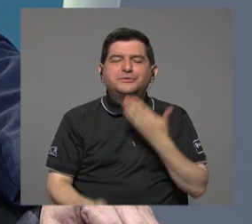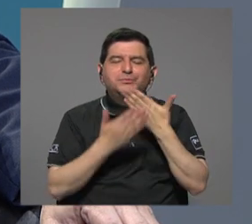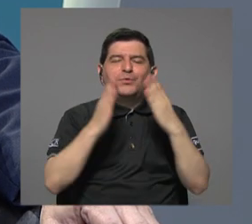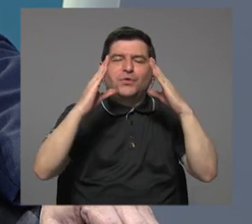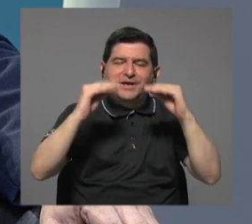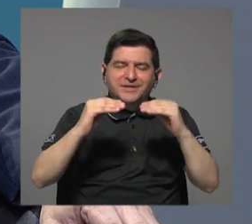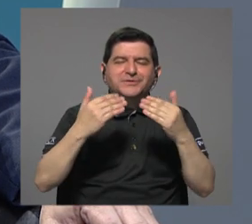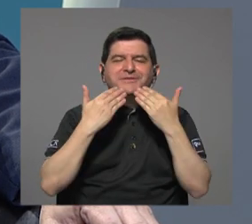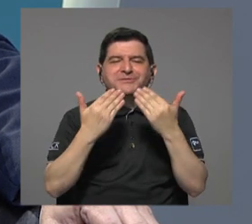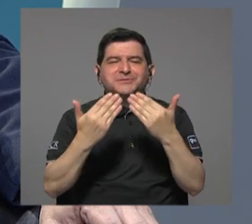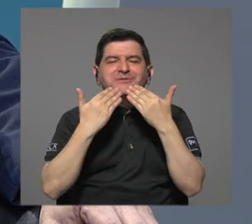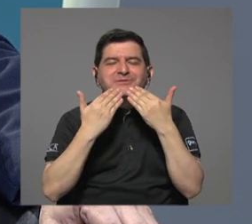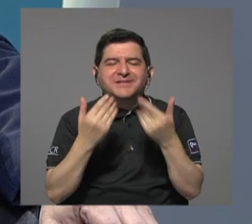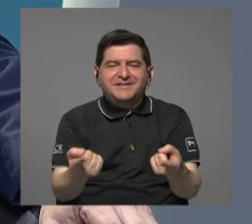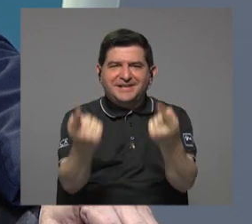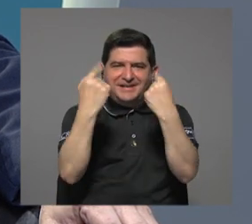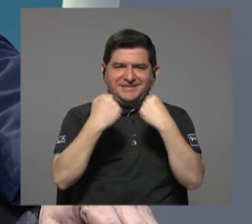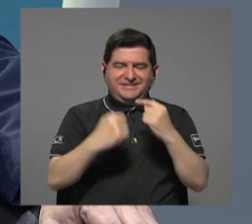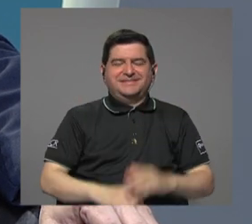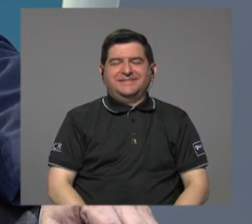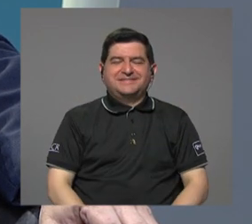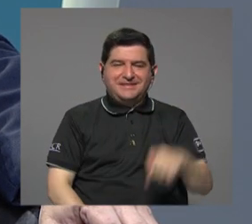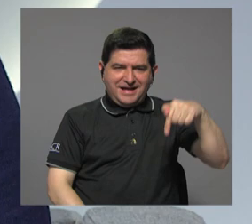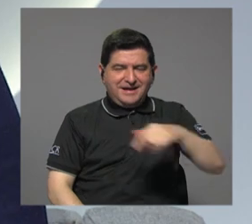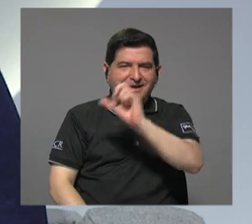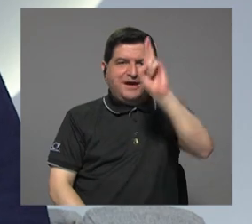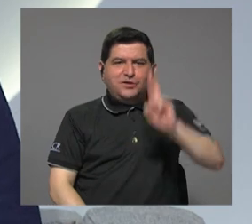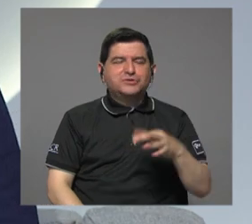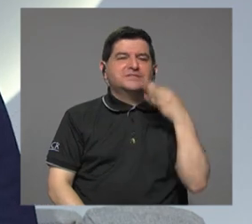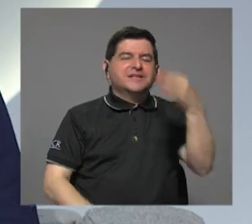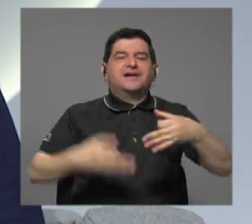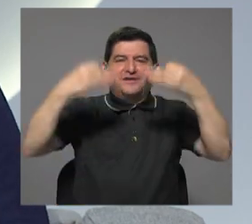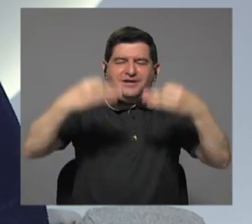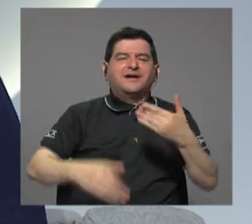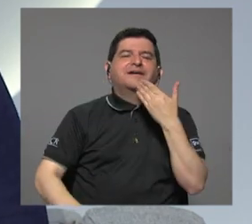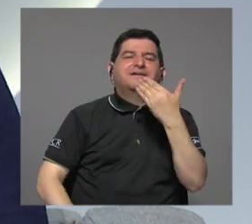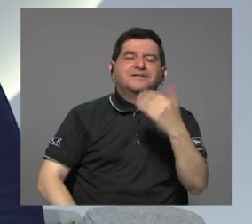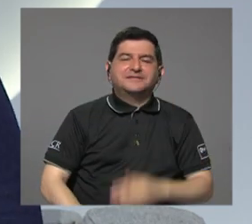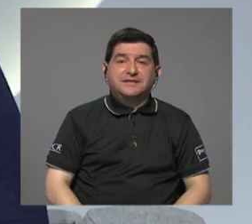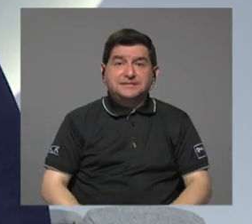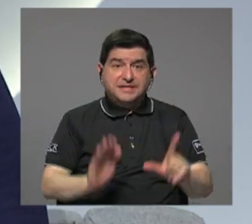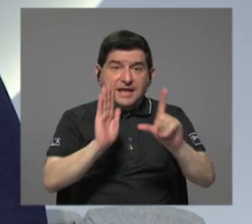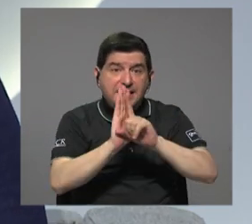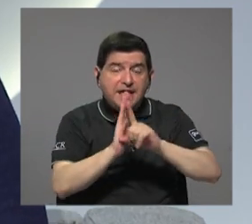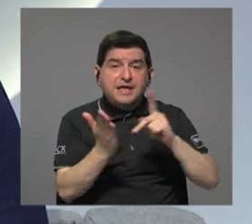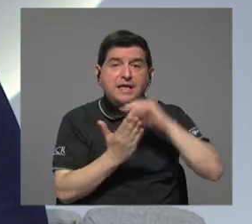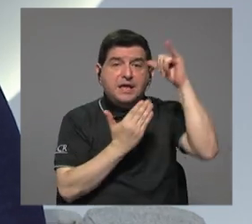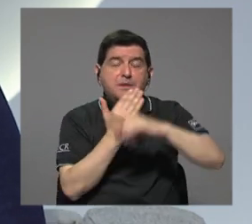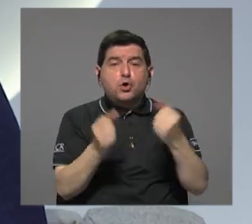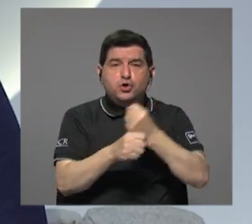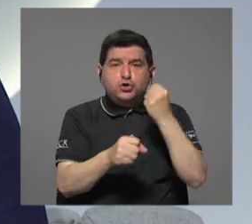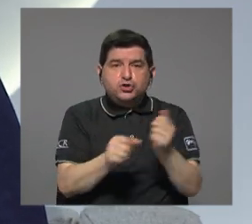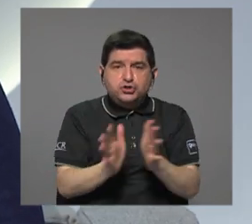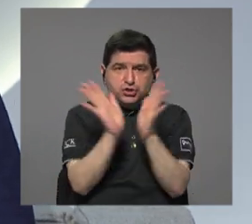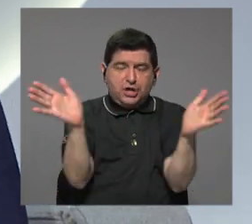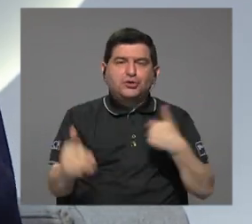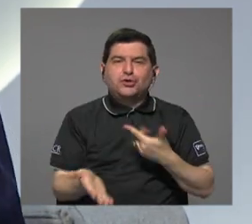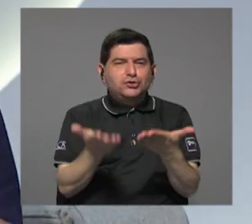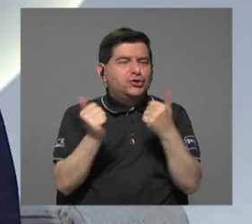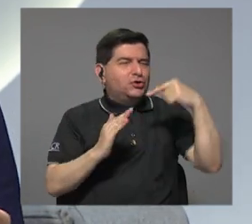noches gracias por estar con nosotros alguna costa rica en juego el tema de la ley el proyecto de empleo público no quiero ser